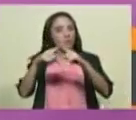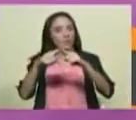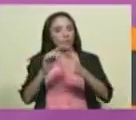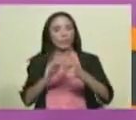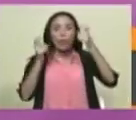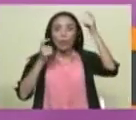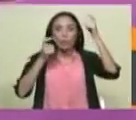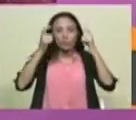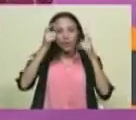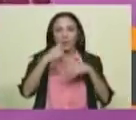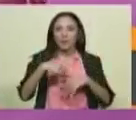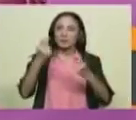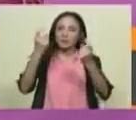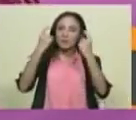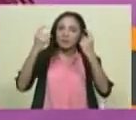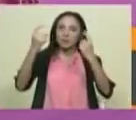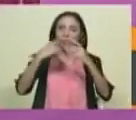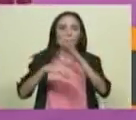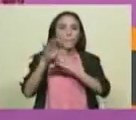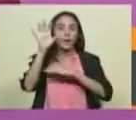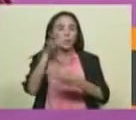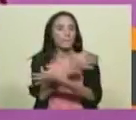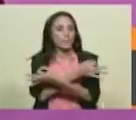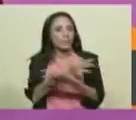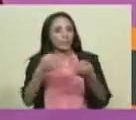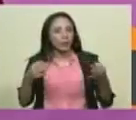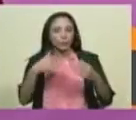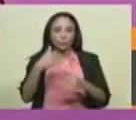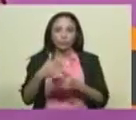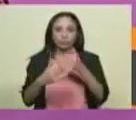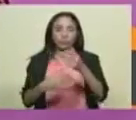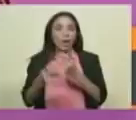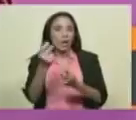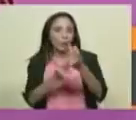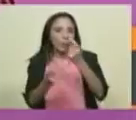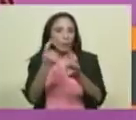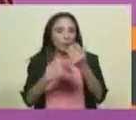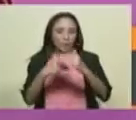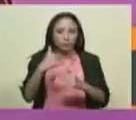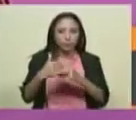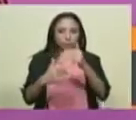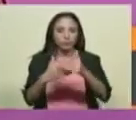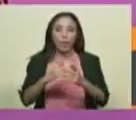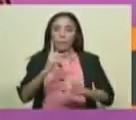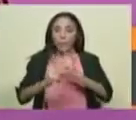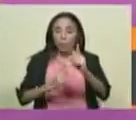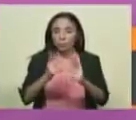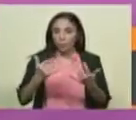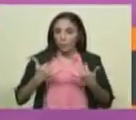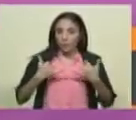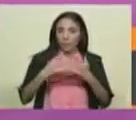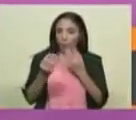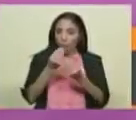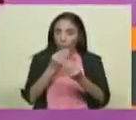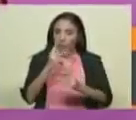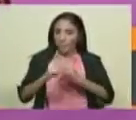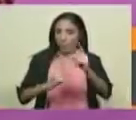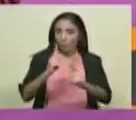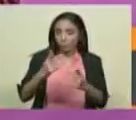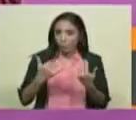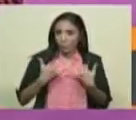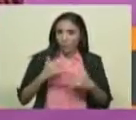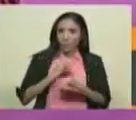país próspero con motores sólidos en la economía que produzca su propia riqueza y la riqueza